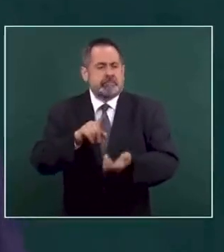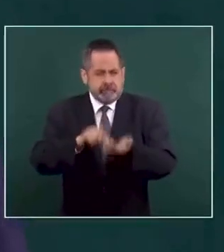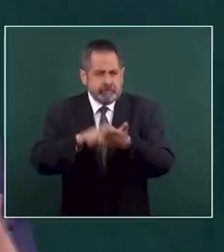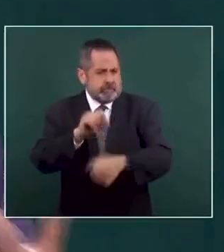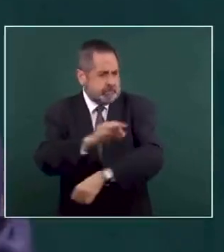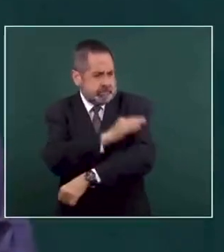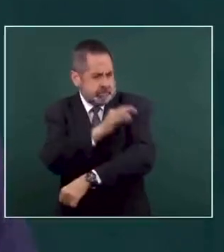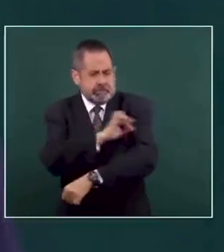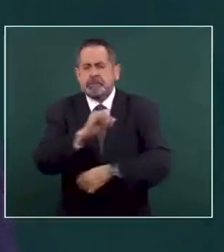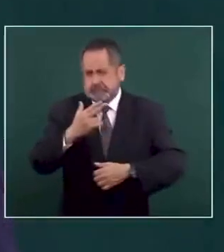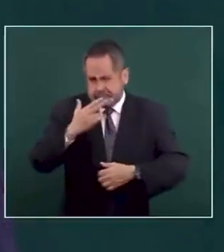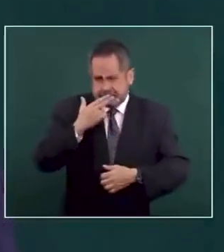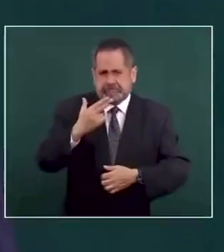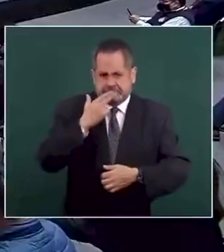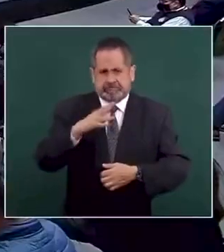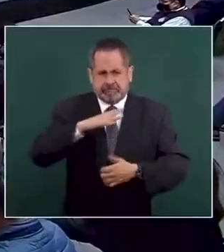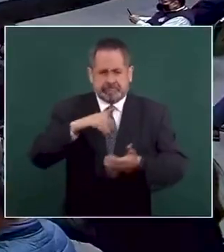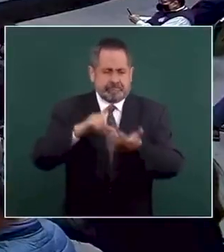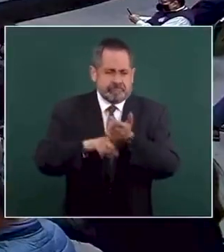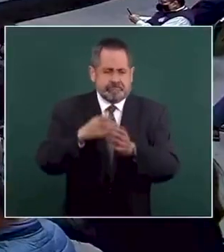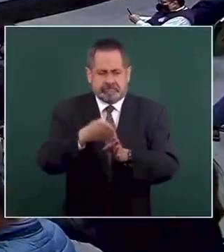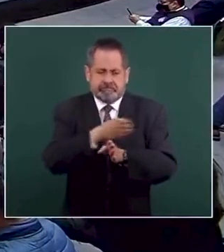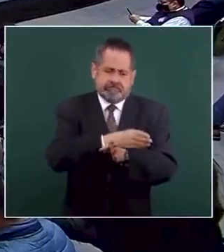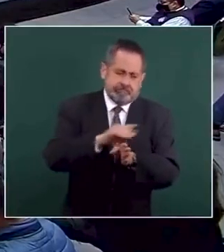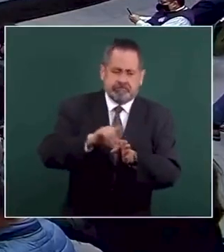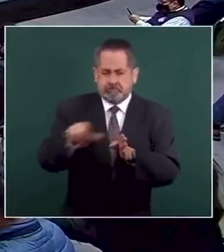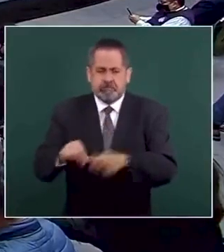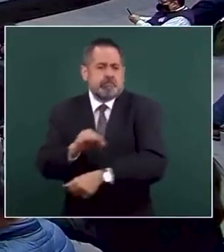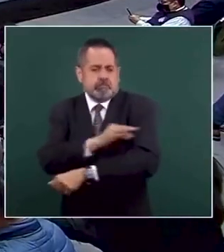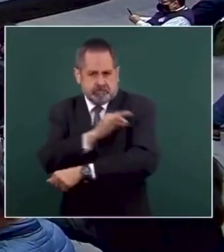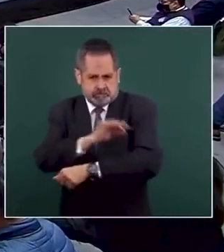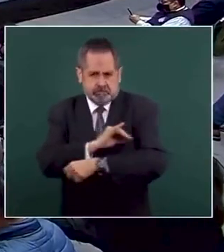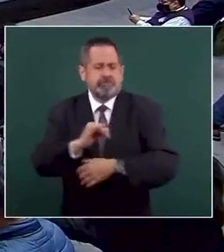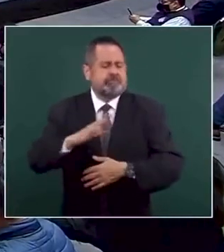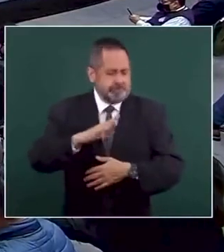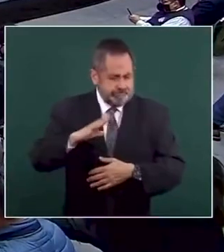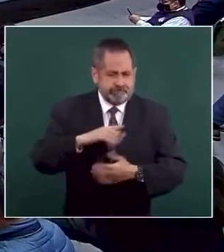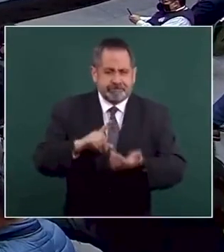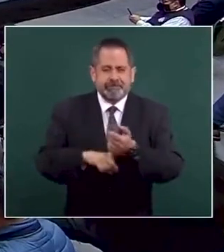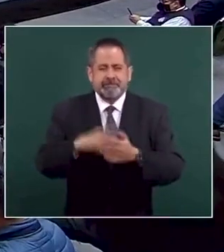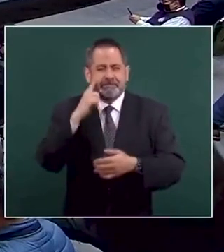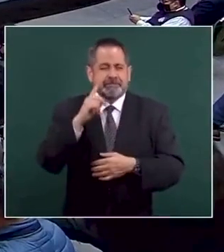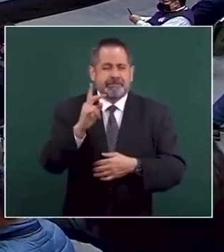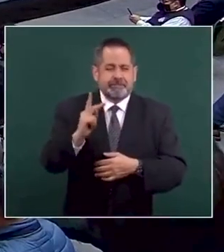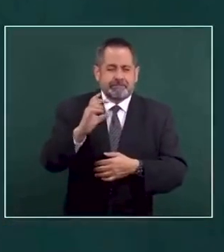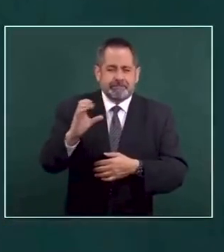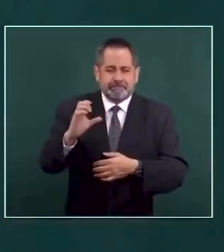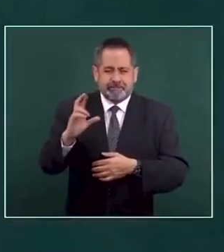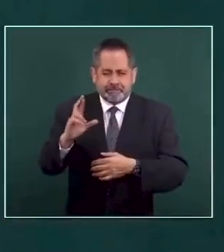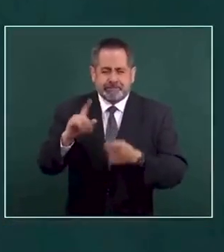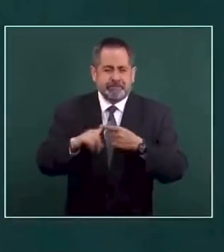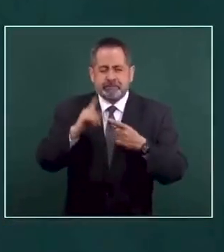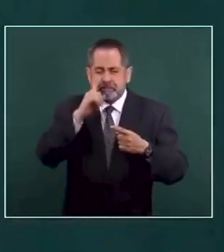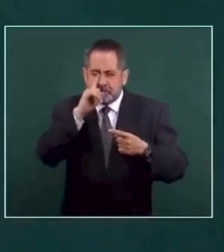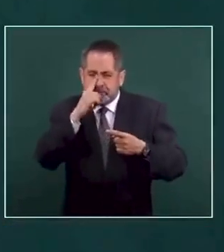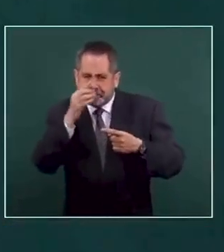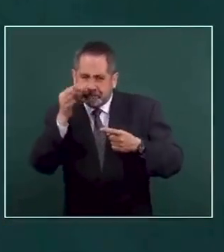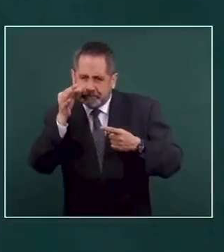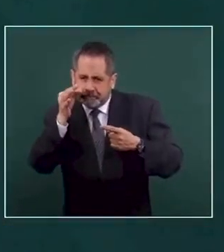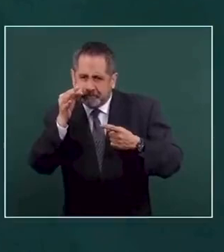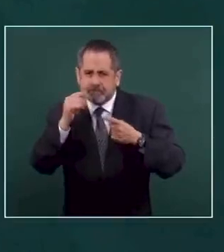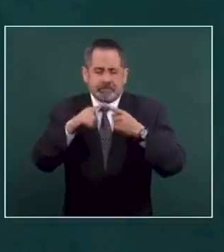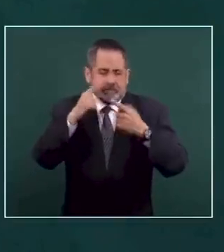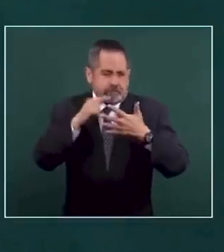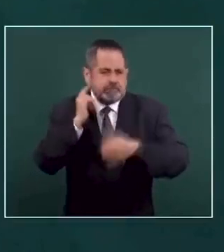respuesta inmune, ni post-infecciosa, ni post-vacunal. Las pruebas PCR y las pruebas de antígenos siguen detectando a esta